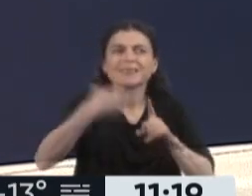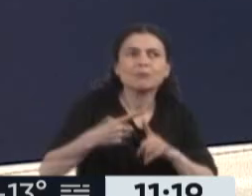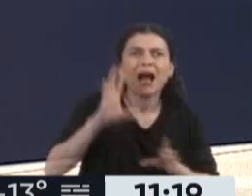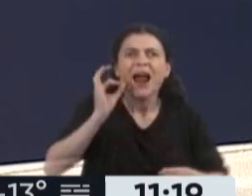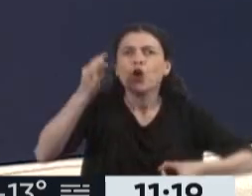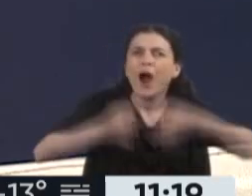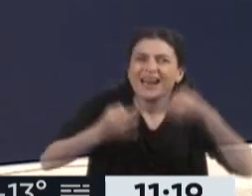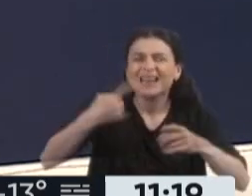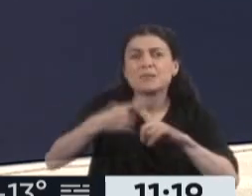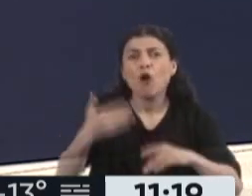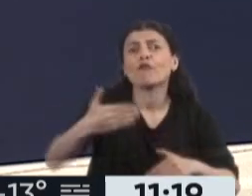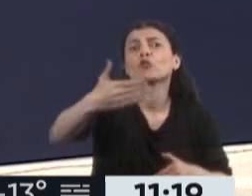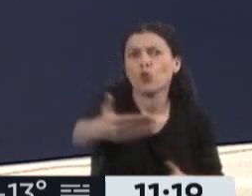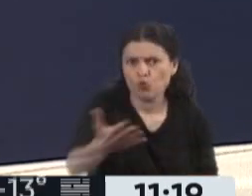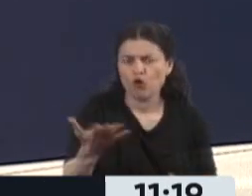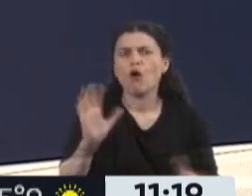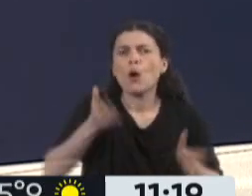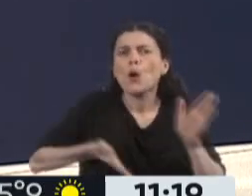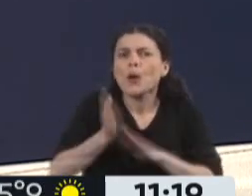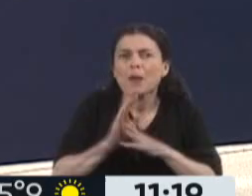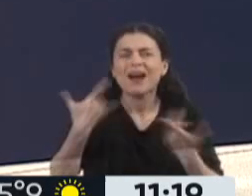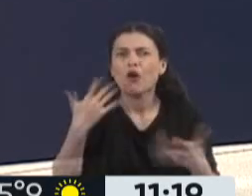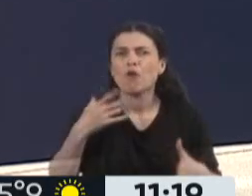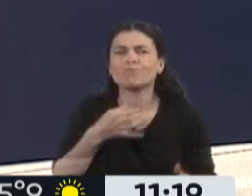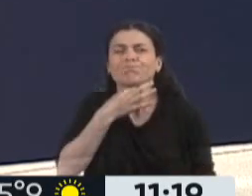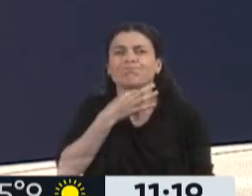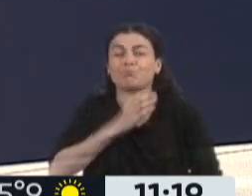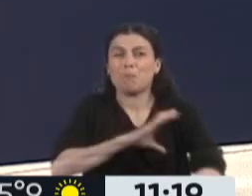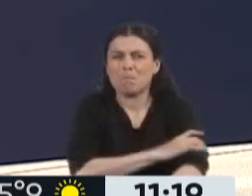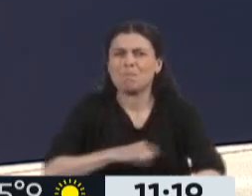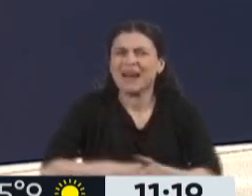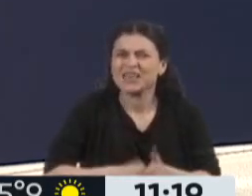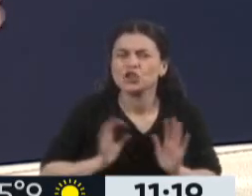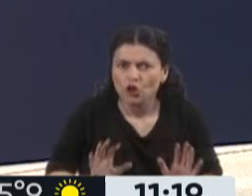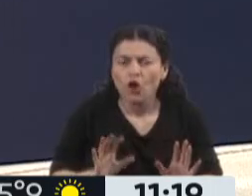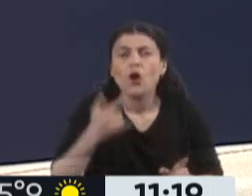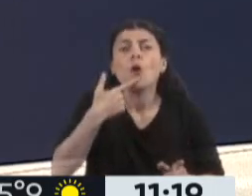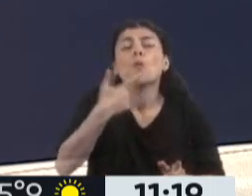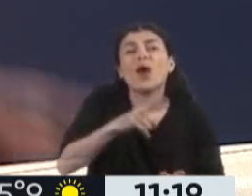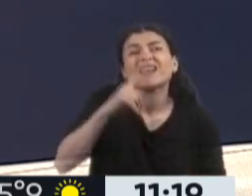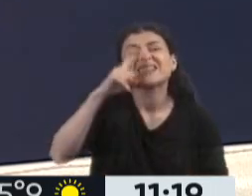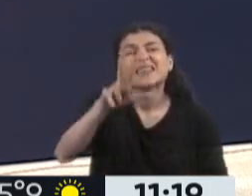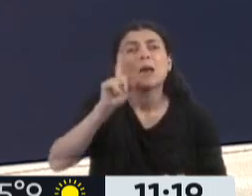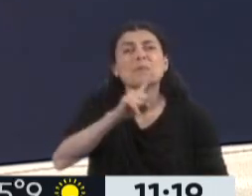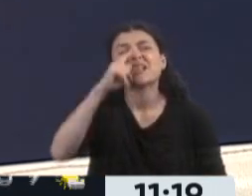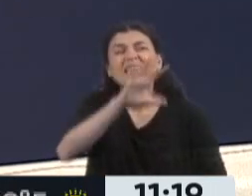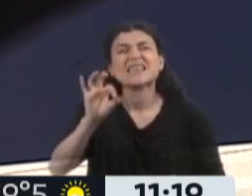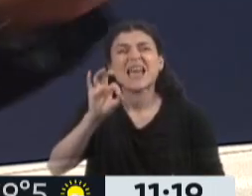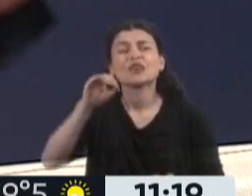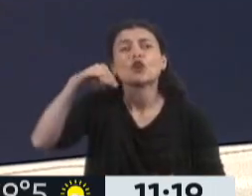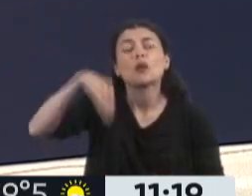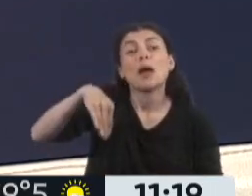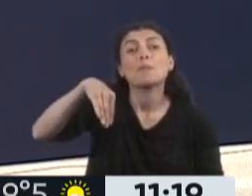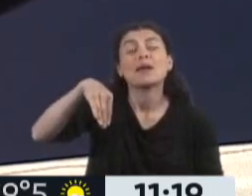¿no? Porque yo estaba viendo que decía que podríamos llegar a los 30.700 megavatios y sumando todos los